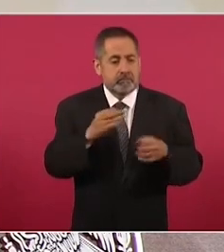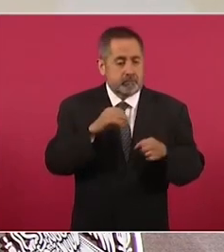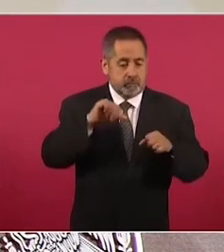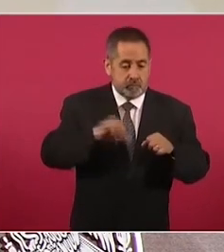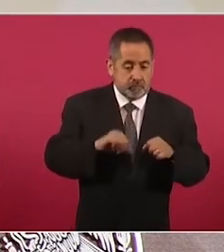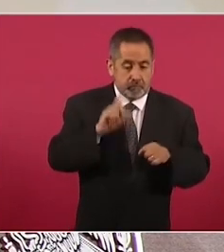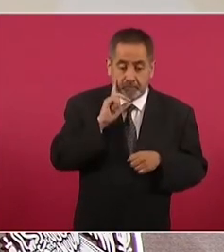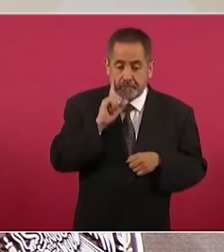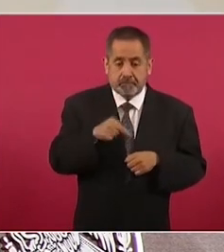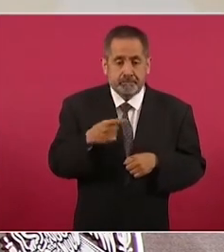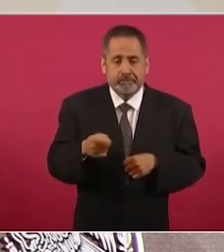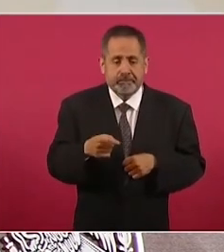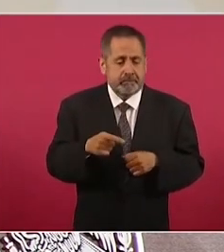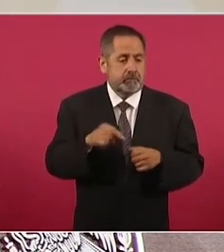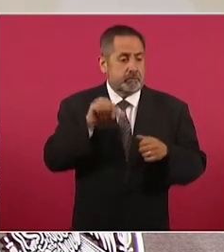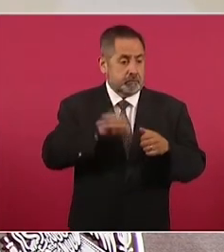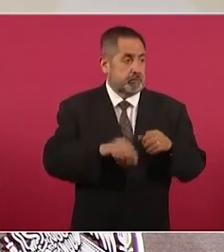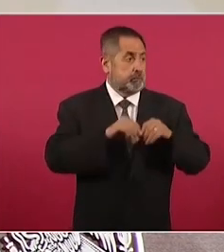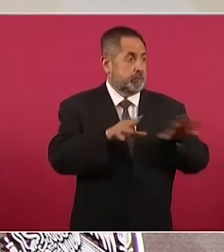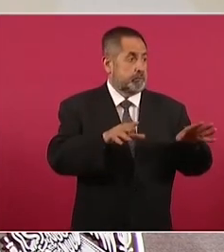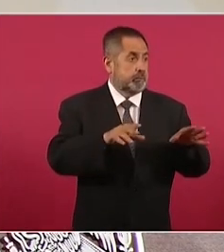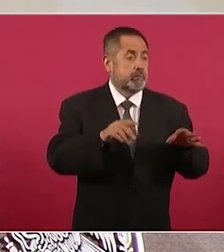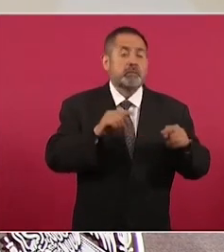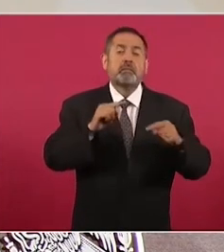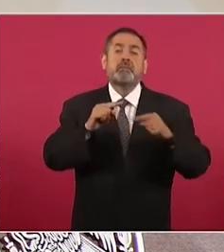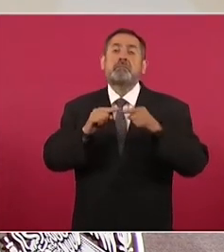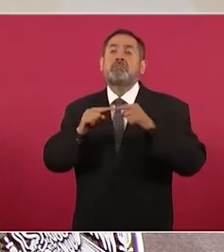de haberse dado la